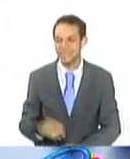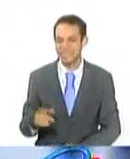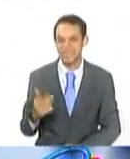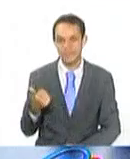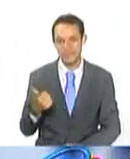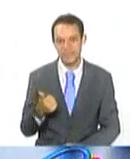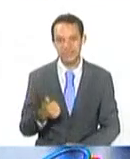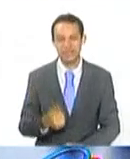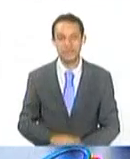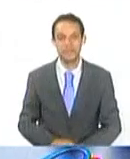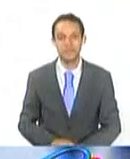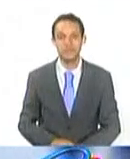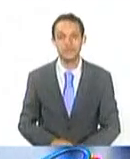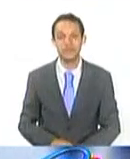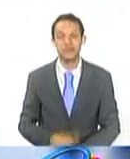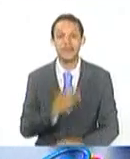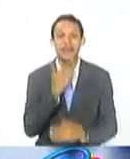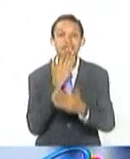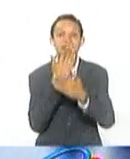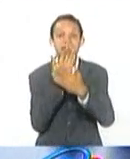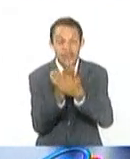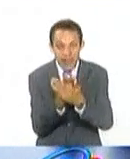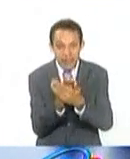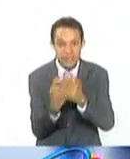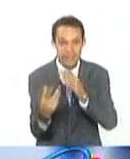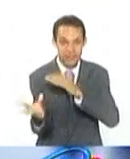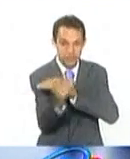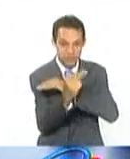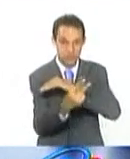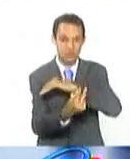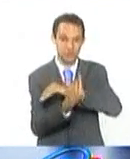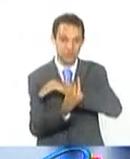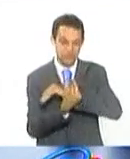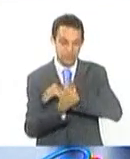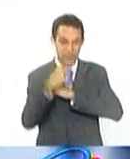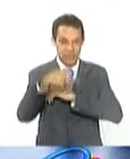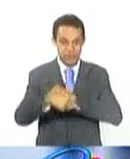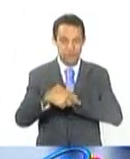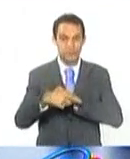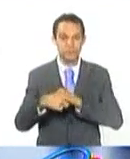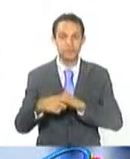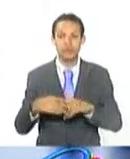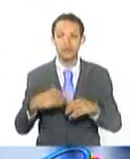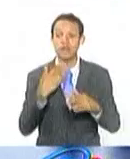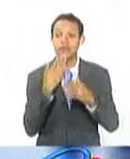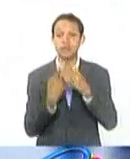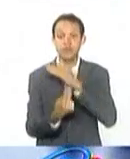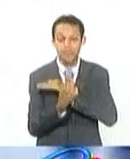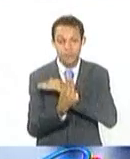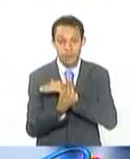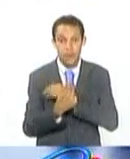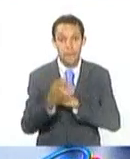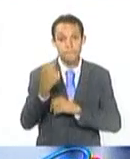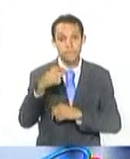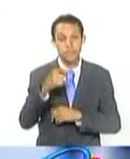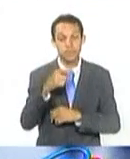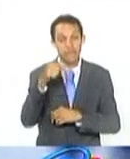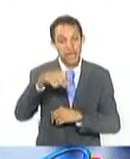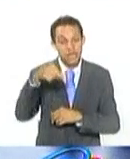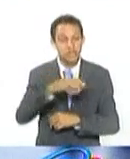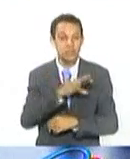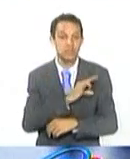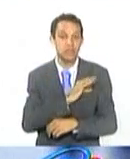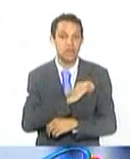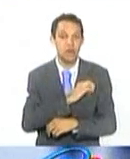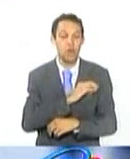todo y entonces Muchas gracias Iván y a todas las personas que nos siguen Muchas gracias y este este fin de semana estará el doctor Jorge